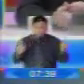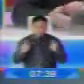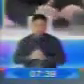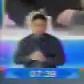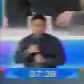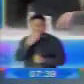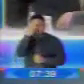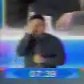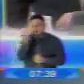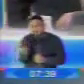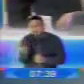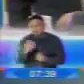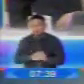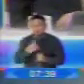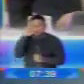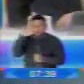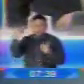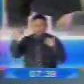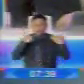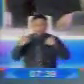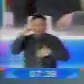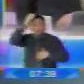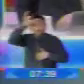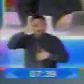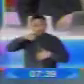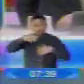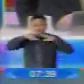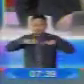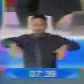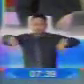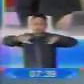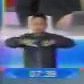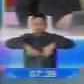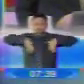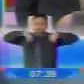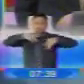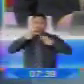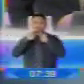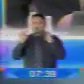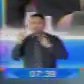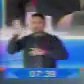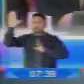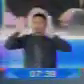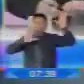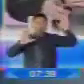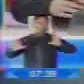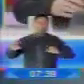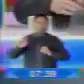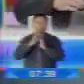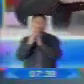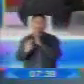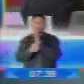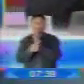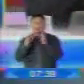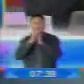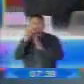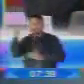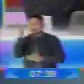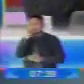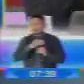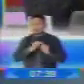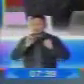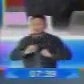Tú sabes que pensar en arte y cultura es pensar en escenarios, en público, en exposiciones, en museos, en librerías, en bibliotecas, en